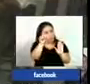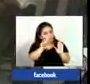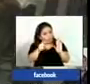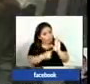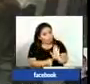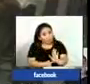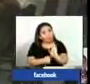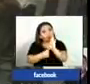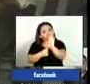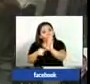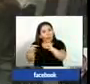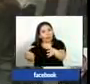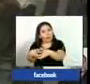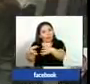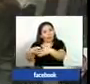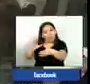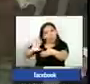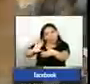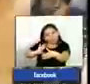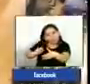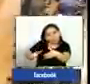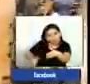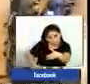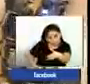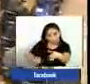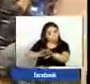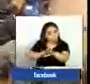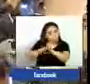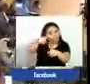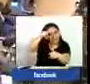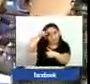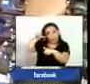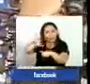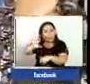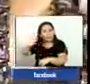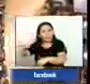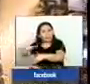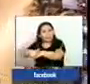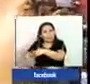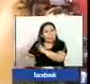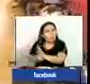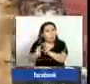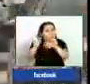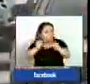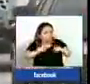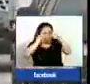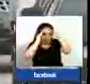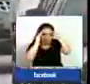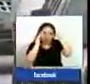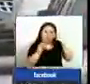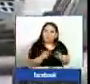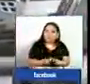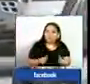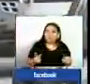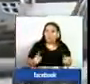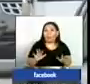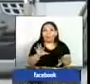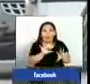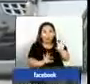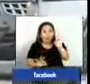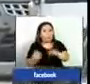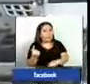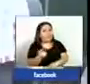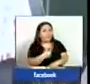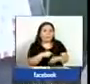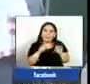ante la Junta de Gobierno y posteriormente al Congreso para dar una solución inmediata a los salvadoreños que hasta la fecha tienen